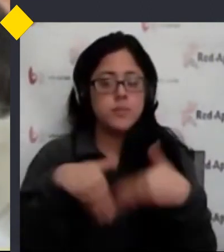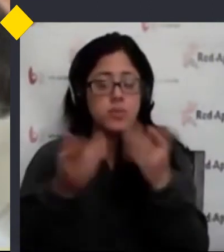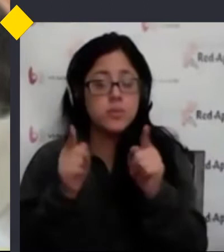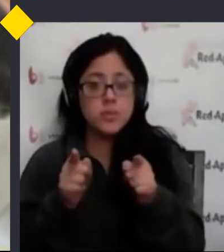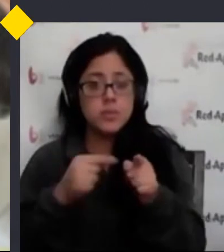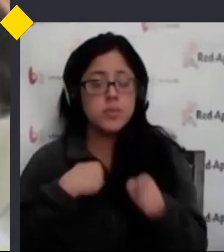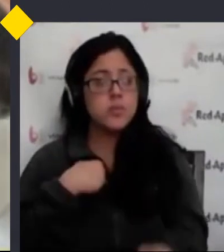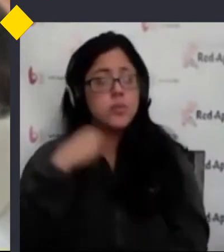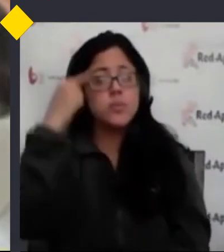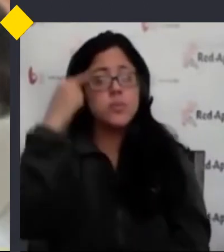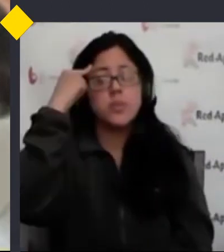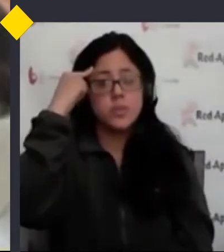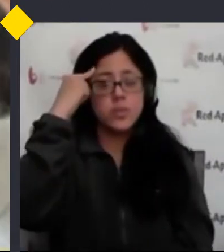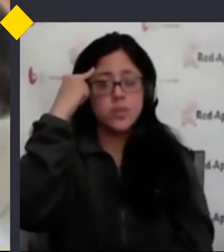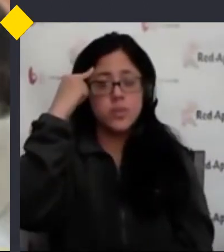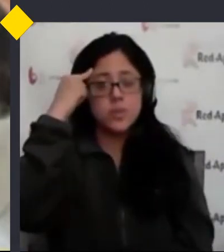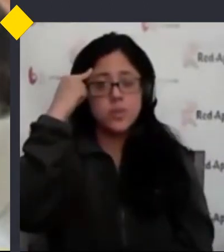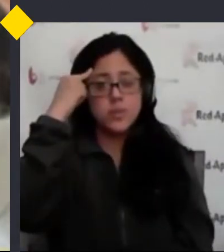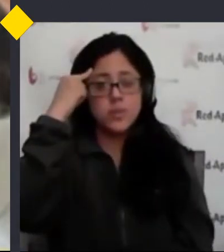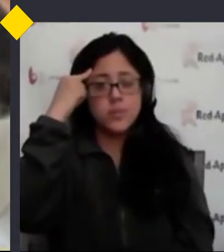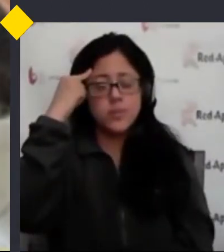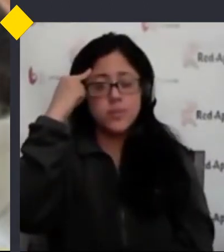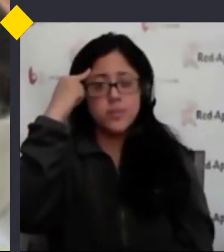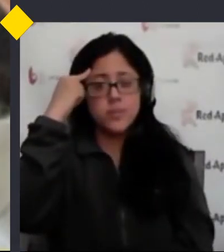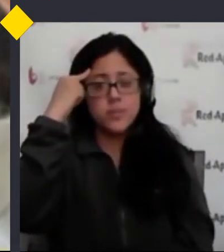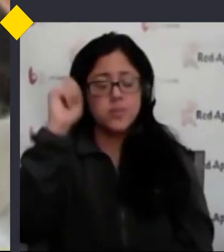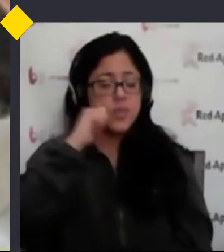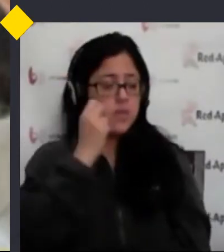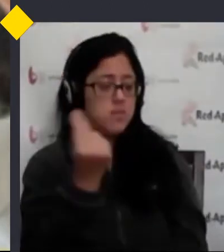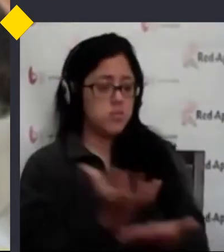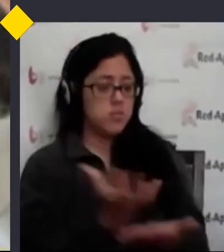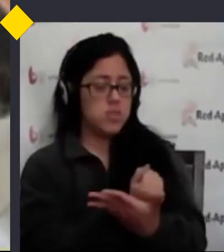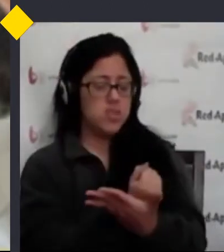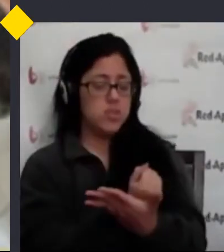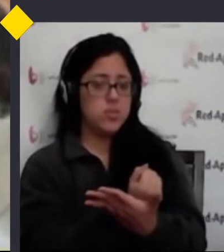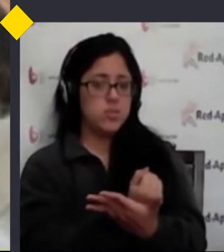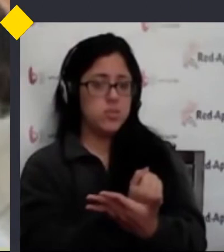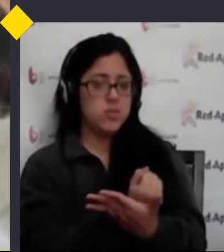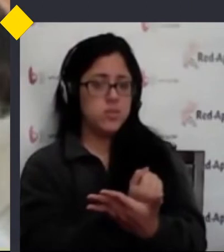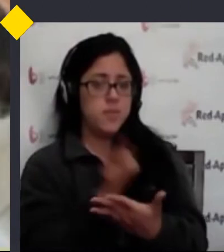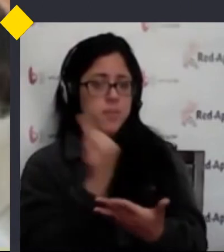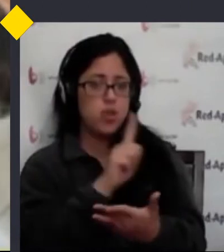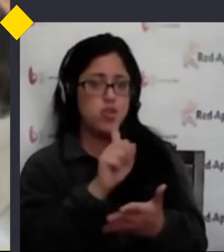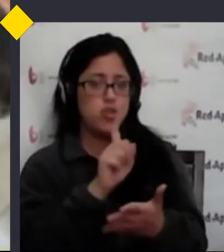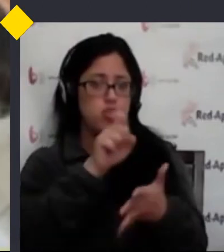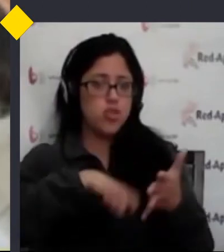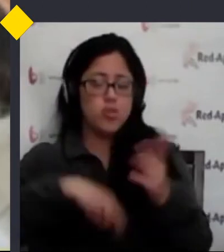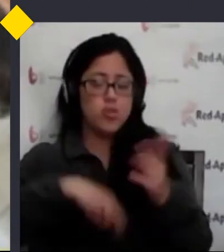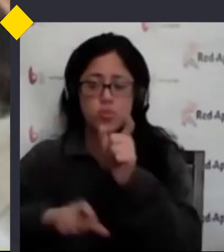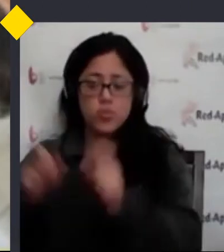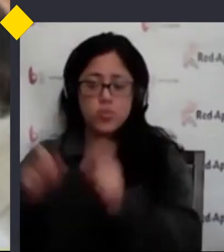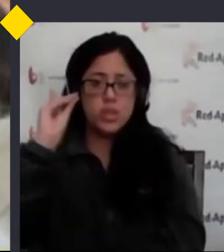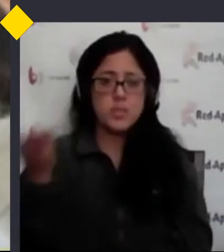que el ponerte con un salario, en vez de contratar a las personas con discapacidad, se